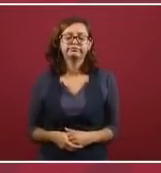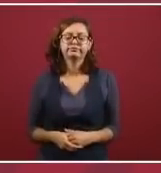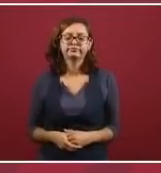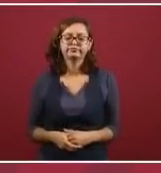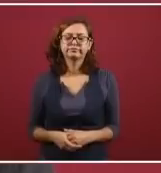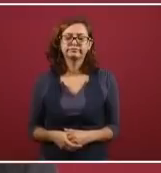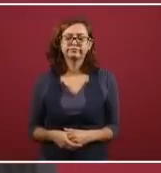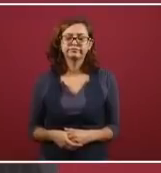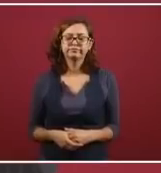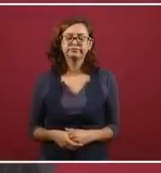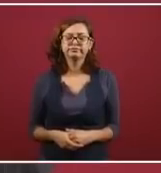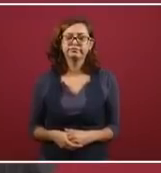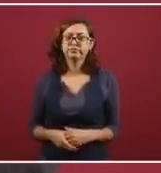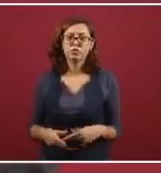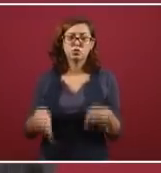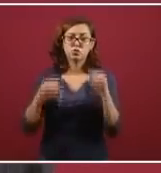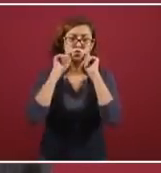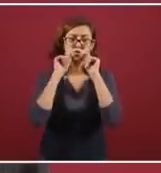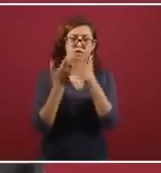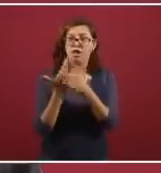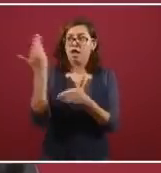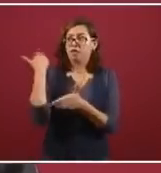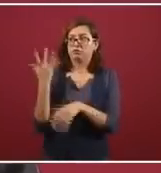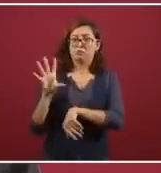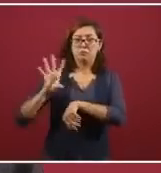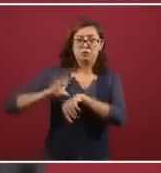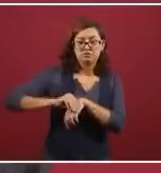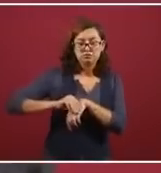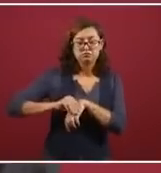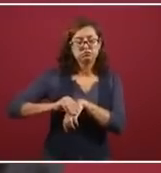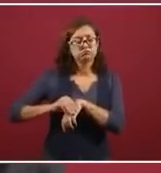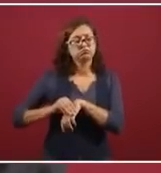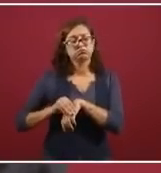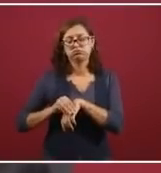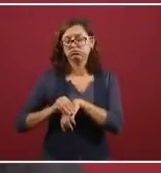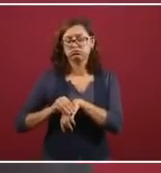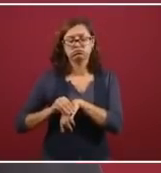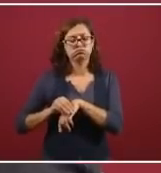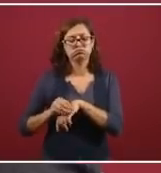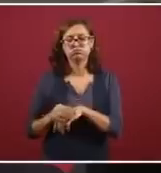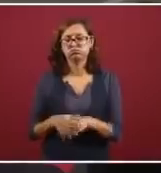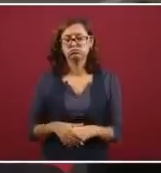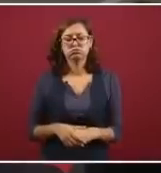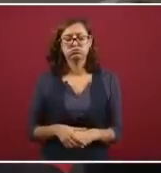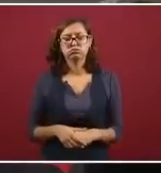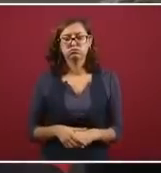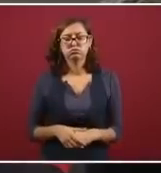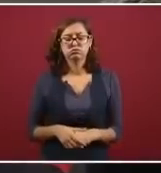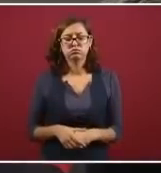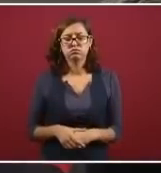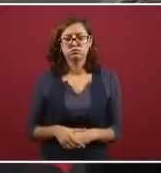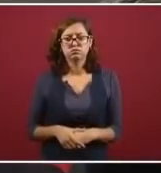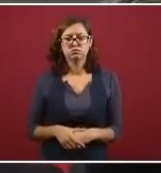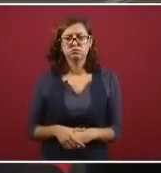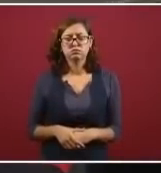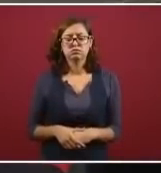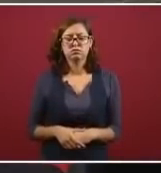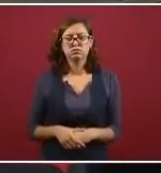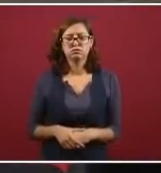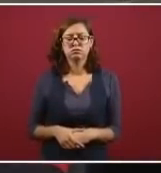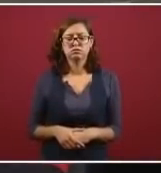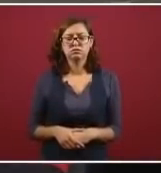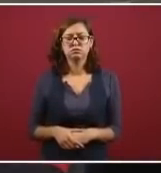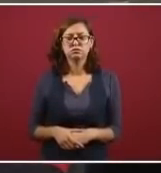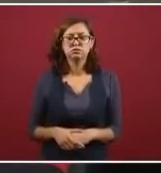Aun cuando se haya dado el permiso en las